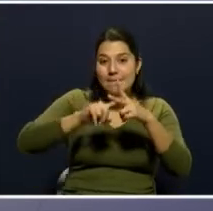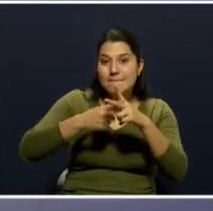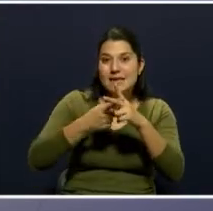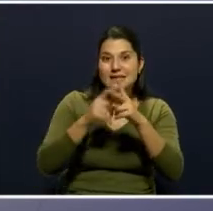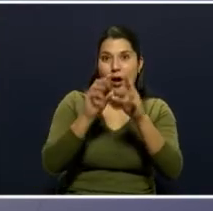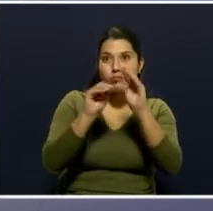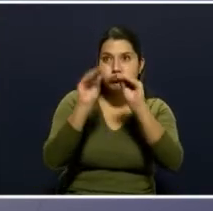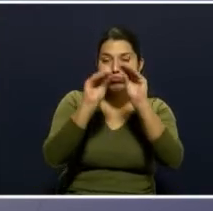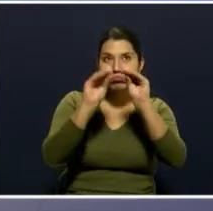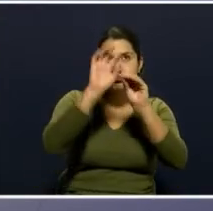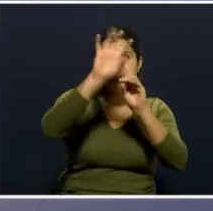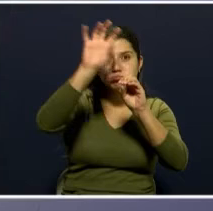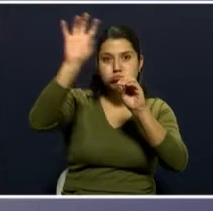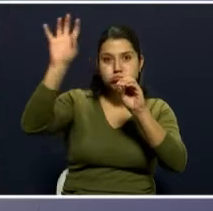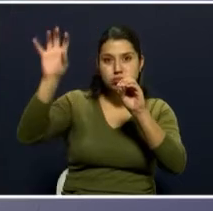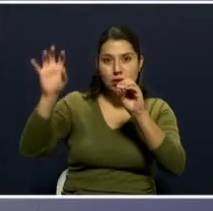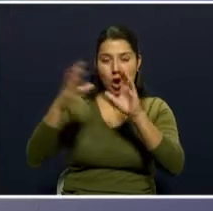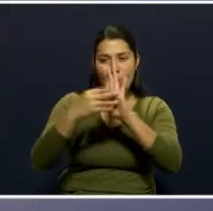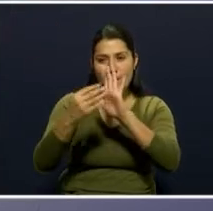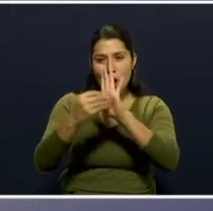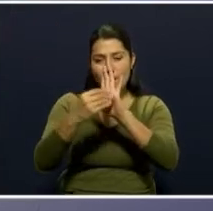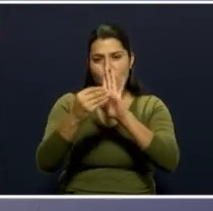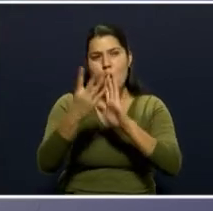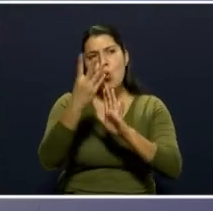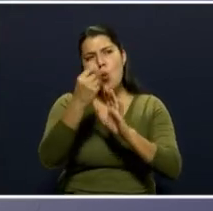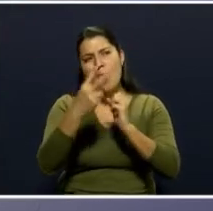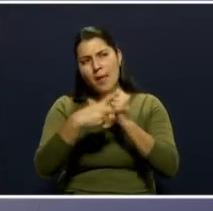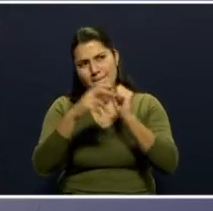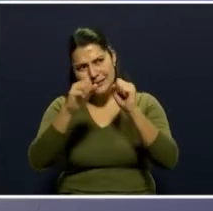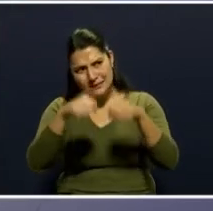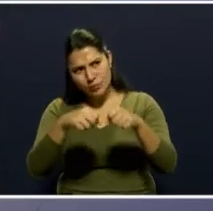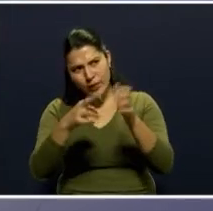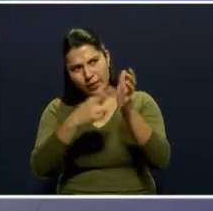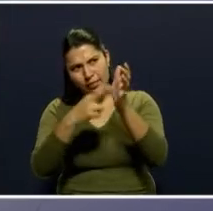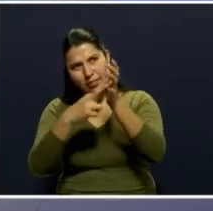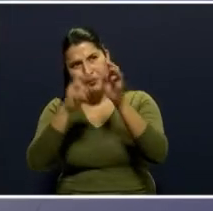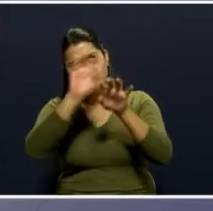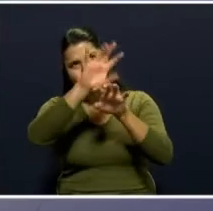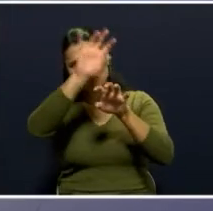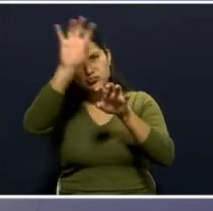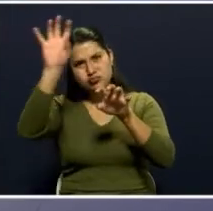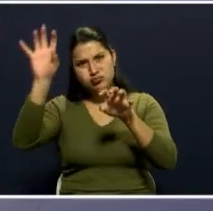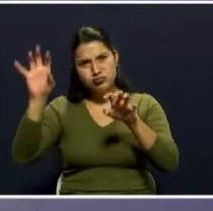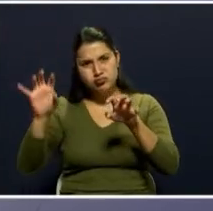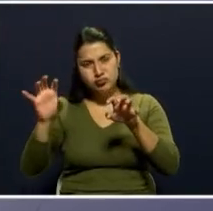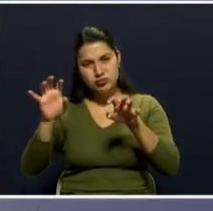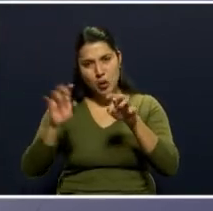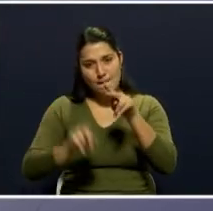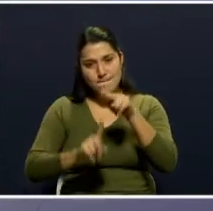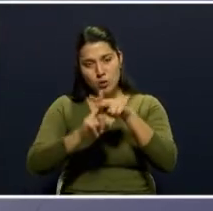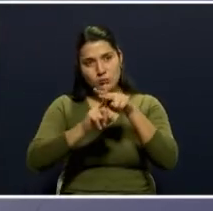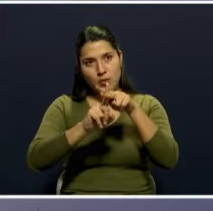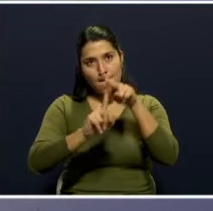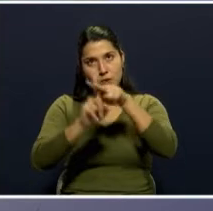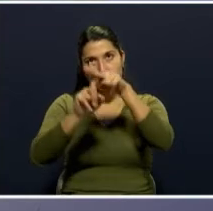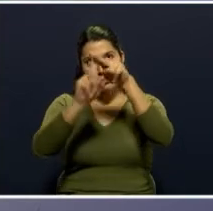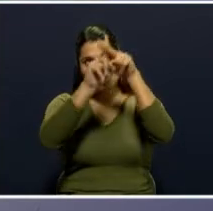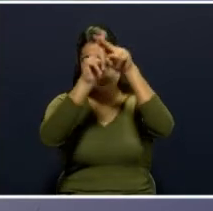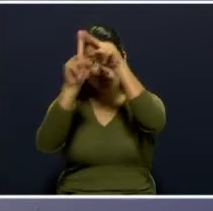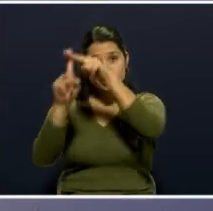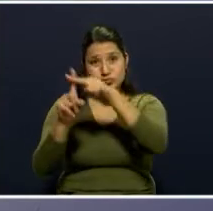exponencial. ¿Hasta cuántas veces se puede replicar y cuándo esto empieza a